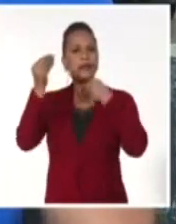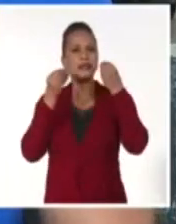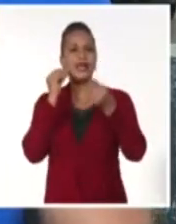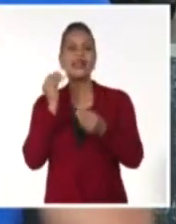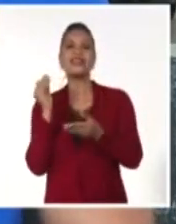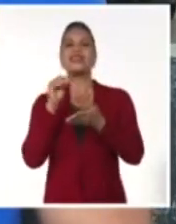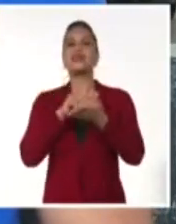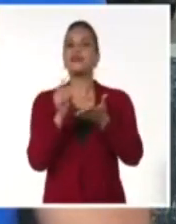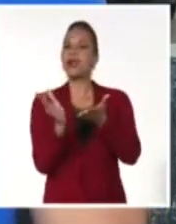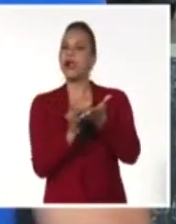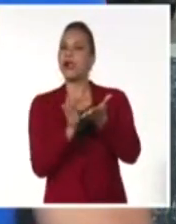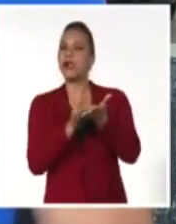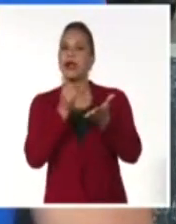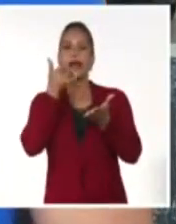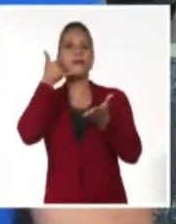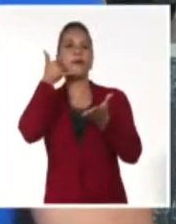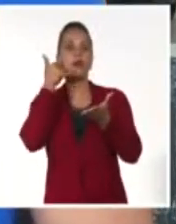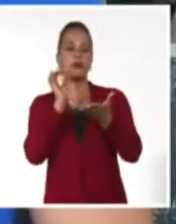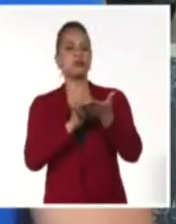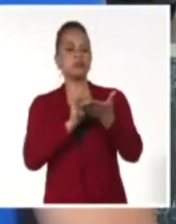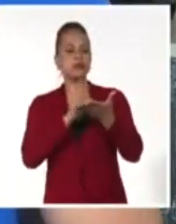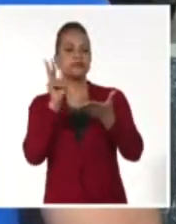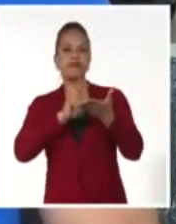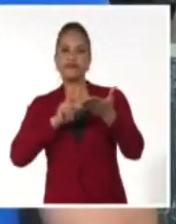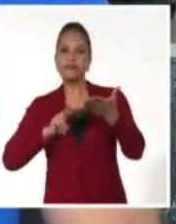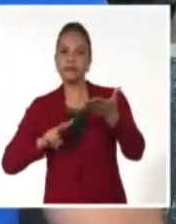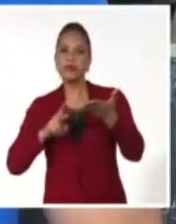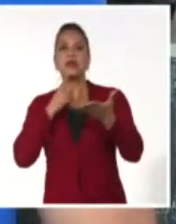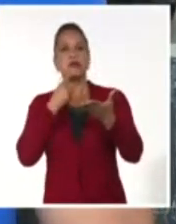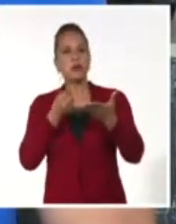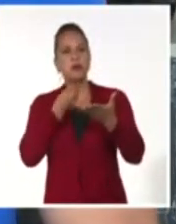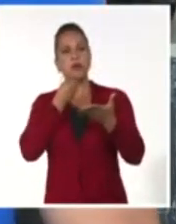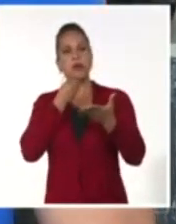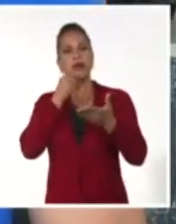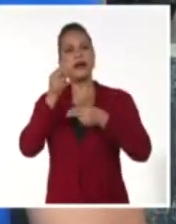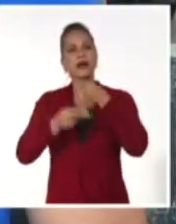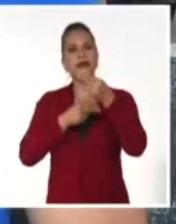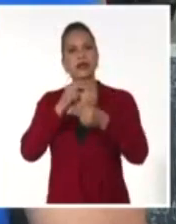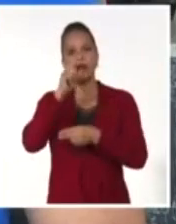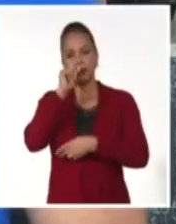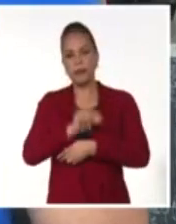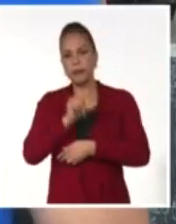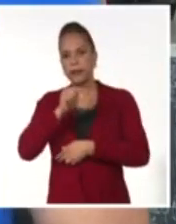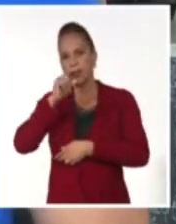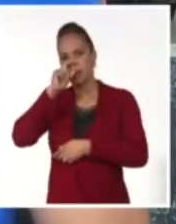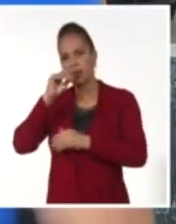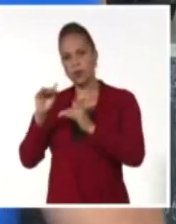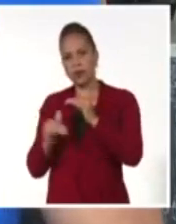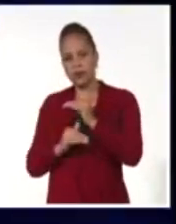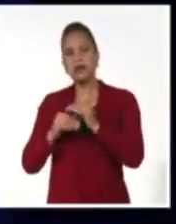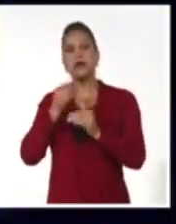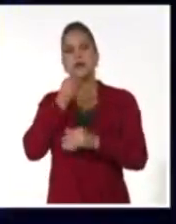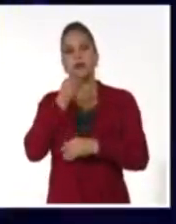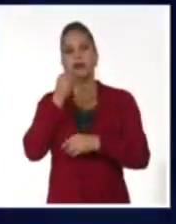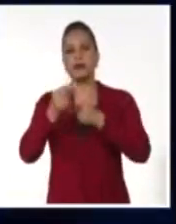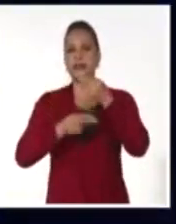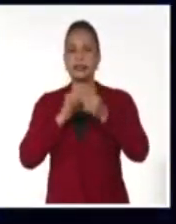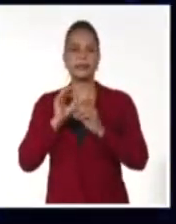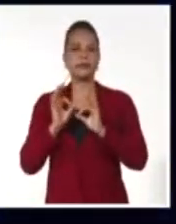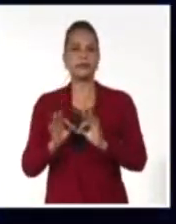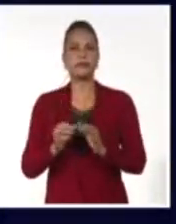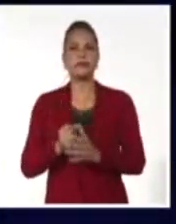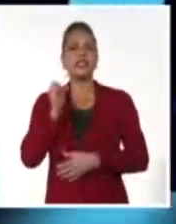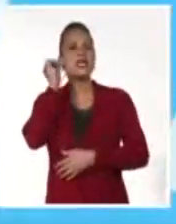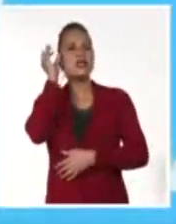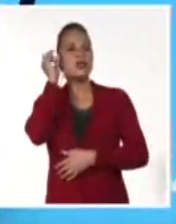y esta revista está enfocada en personas quizás de menor edad que el público que suele leer juventud técnica de manera tradicional innovación en